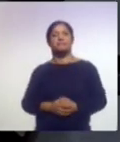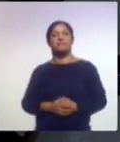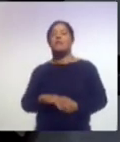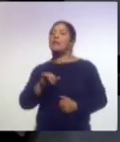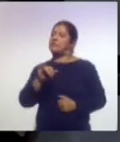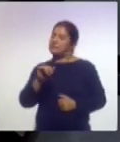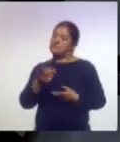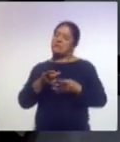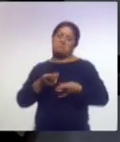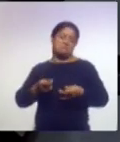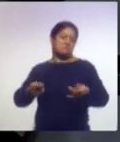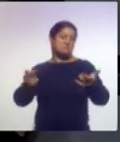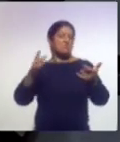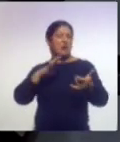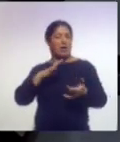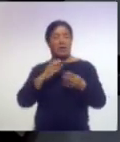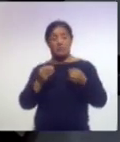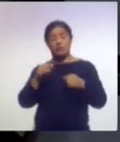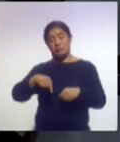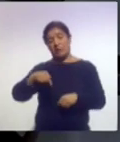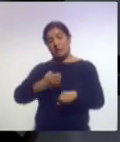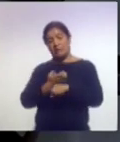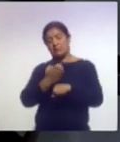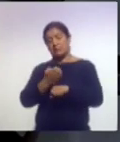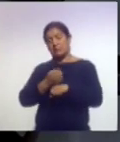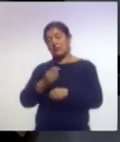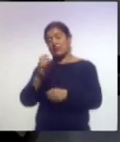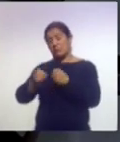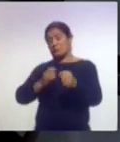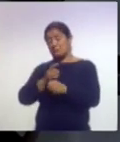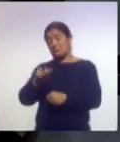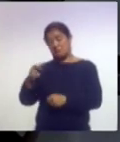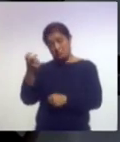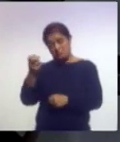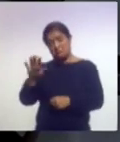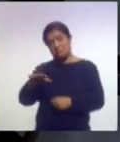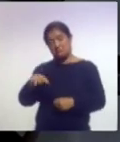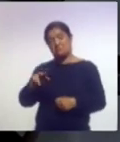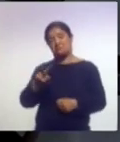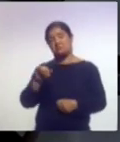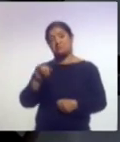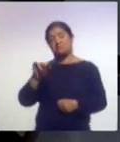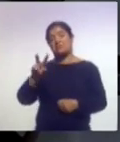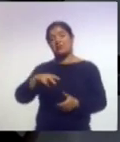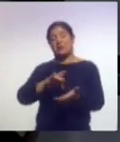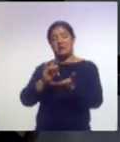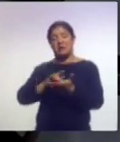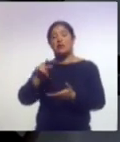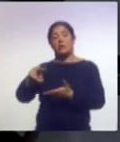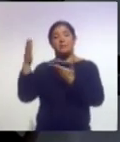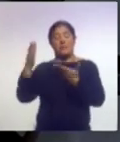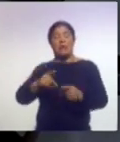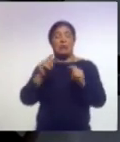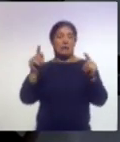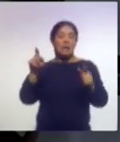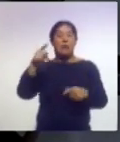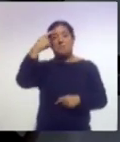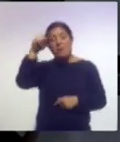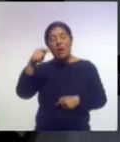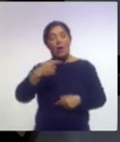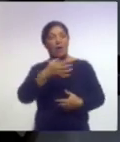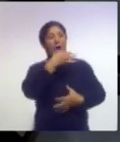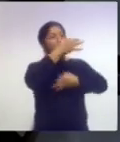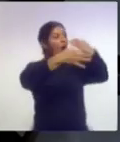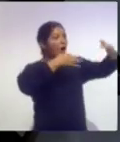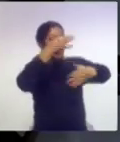nuestro estado. La verdad es que sí es una oportunidad. Agradecemos muchísimo esta visita tan especial, venir a Tlaxcala para hacer este llamado con todos los compañeros